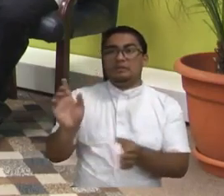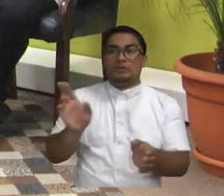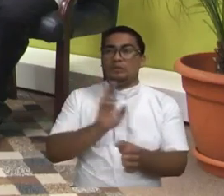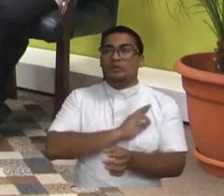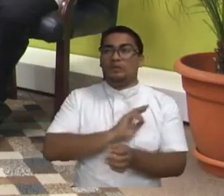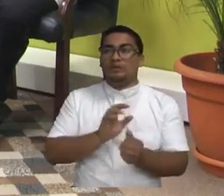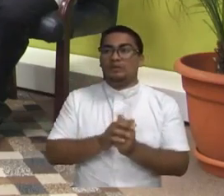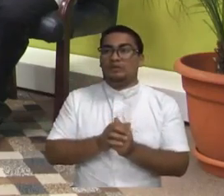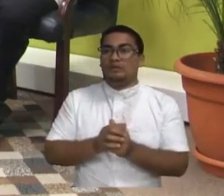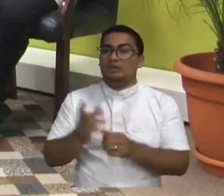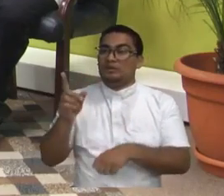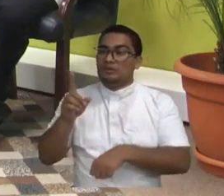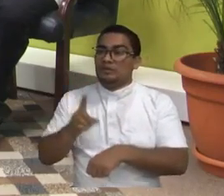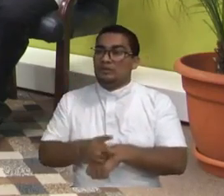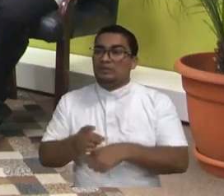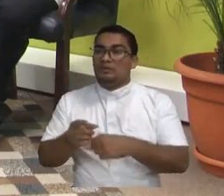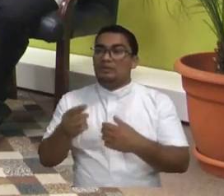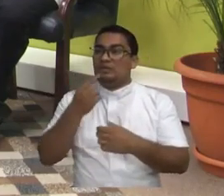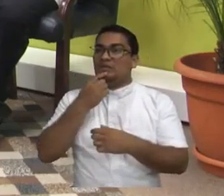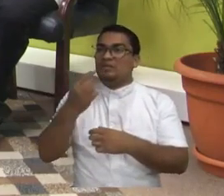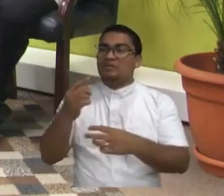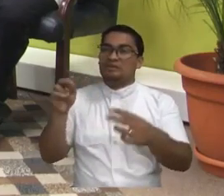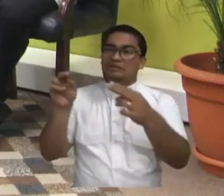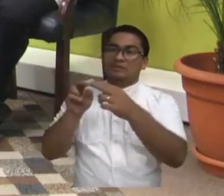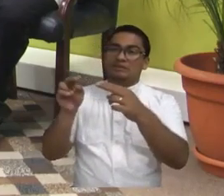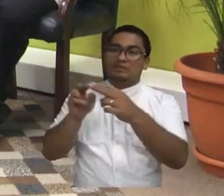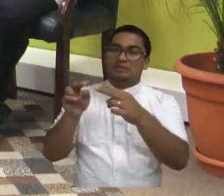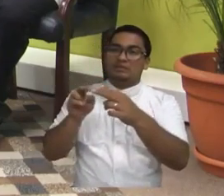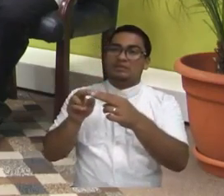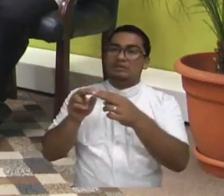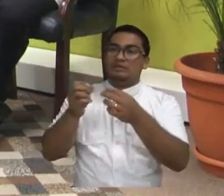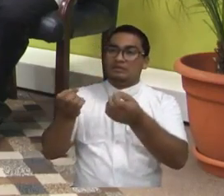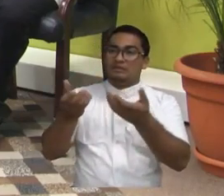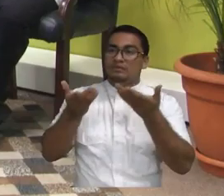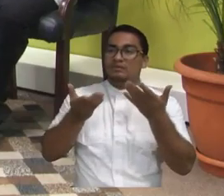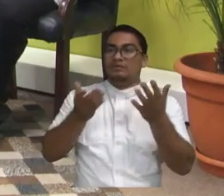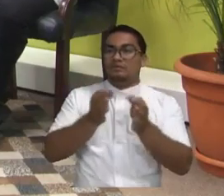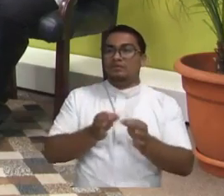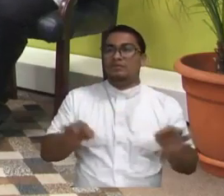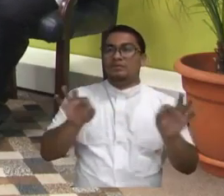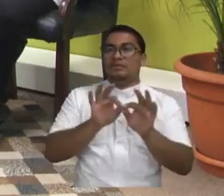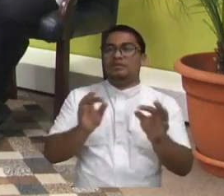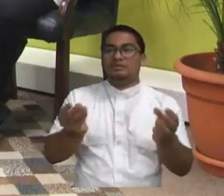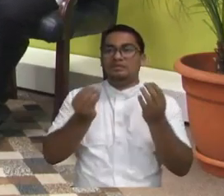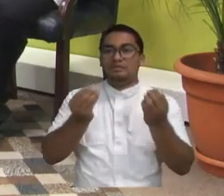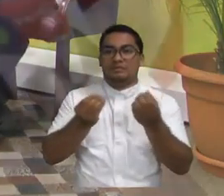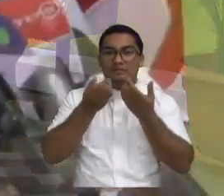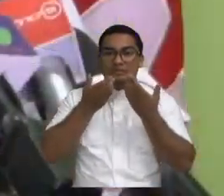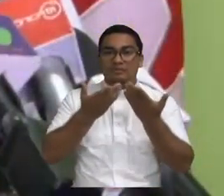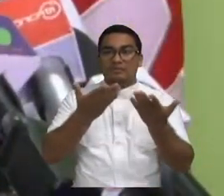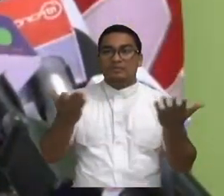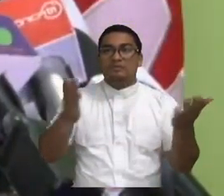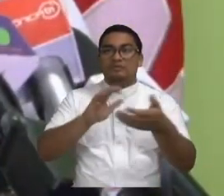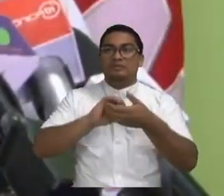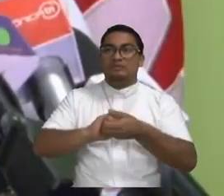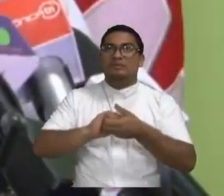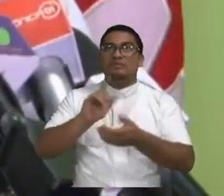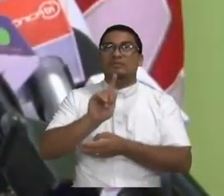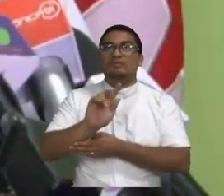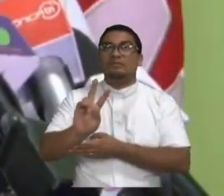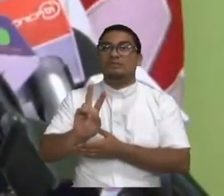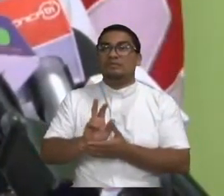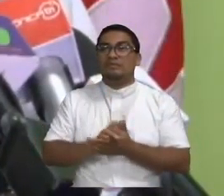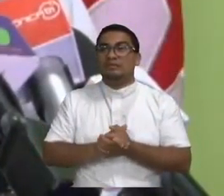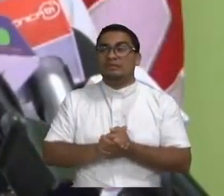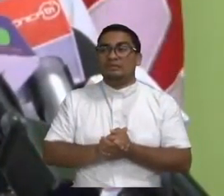todavía. Doctor, vamos a hacer un enlace. Tenemos una información muy importante que dar a conocer a nuestros amigos. La prioridad de nuestro